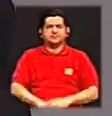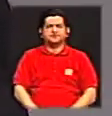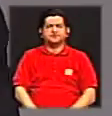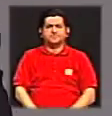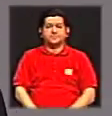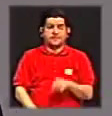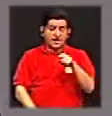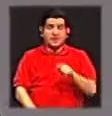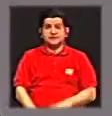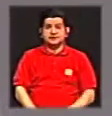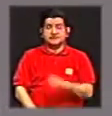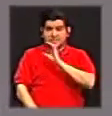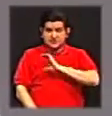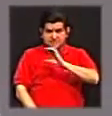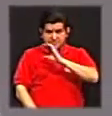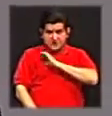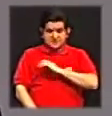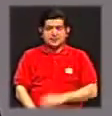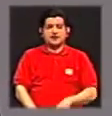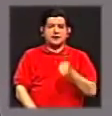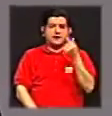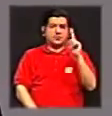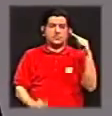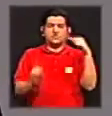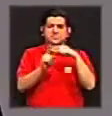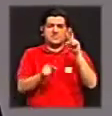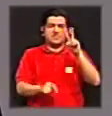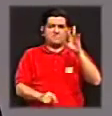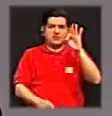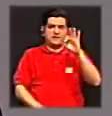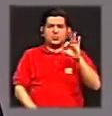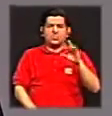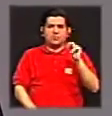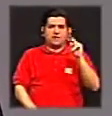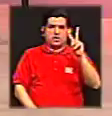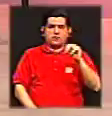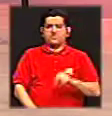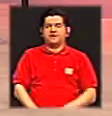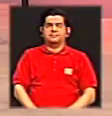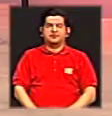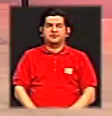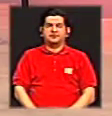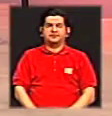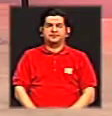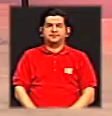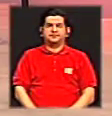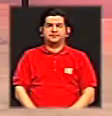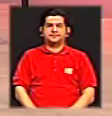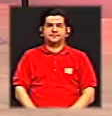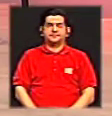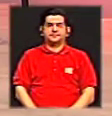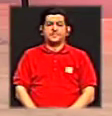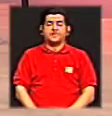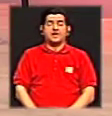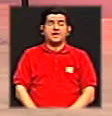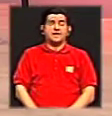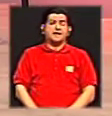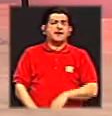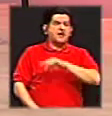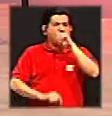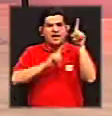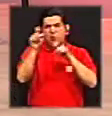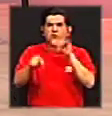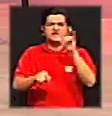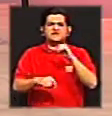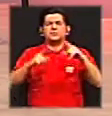es una foto tomada entre el 11 y 29 de noviembre, uh-huh. ¿Verdad? Las encuestas siempre son una